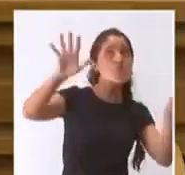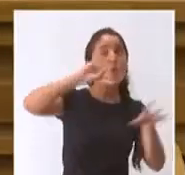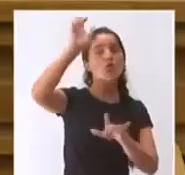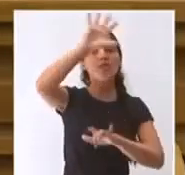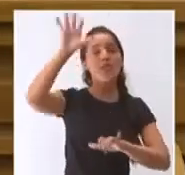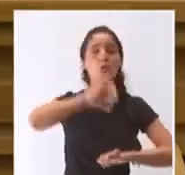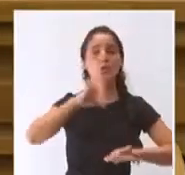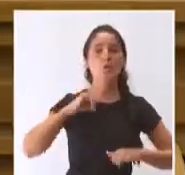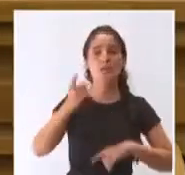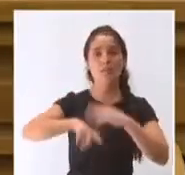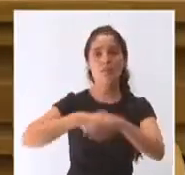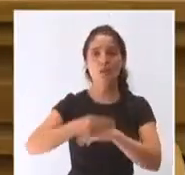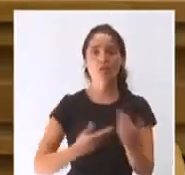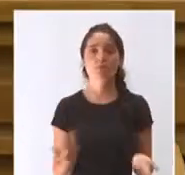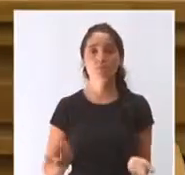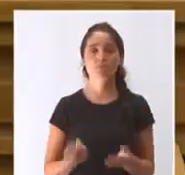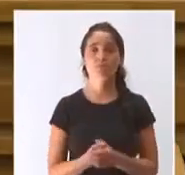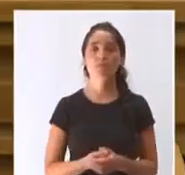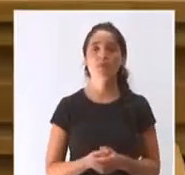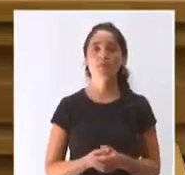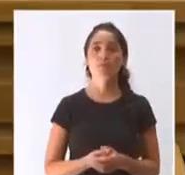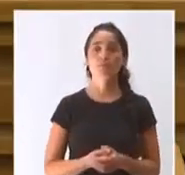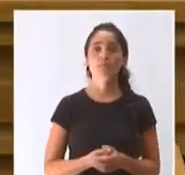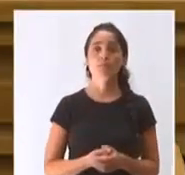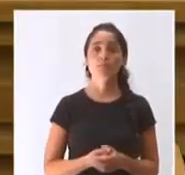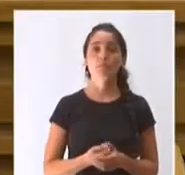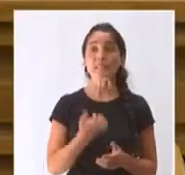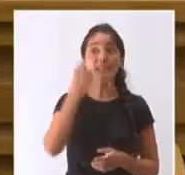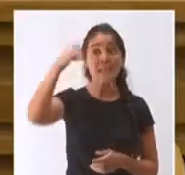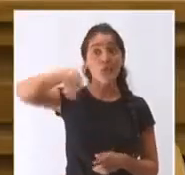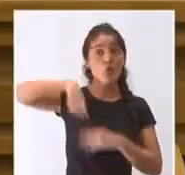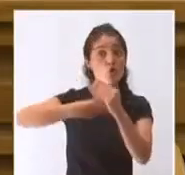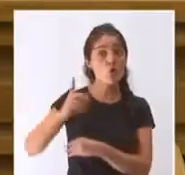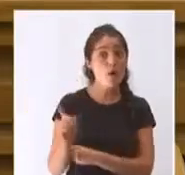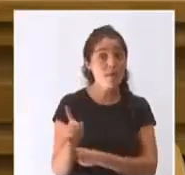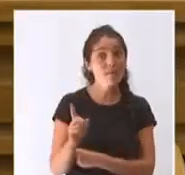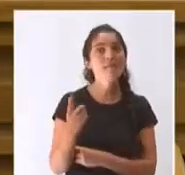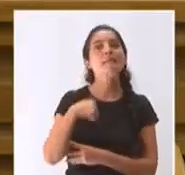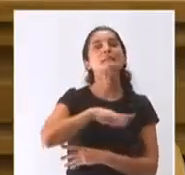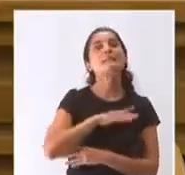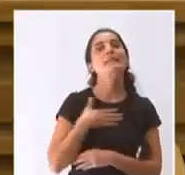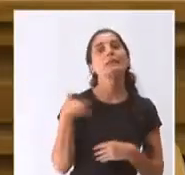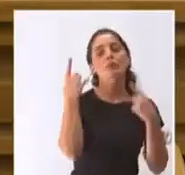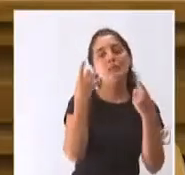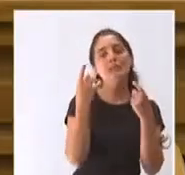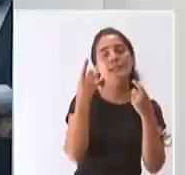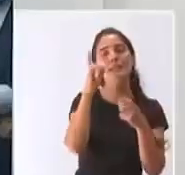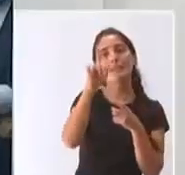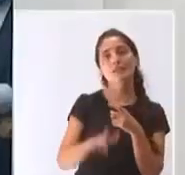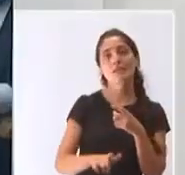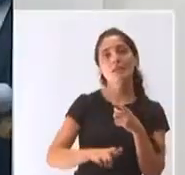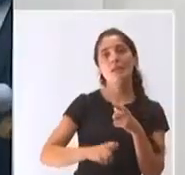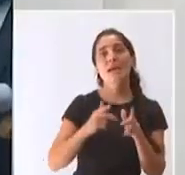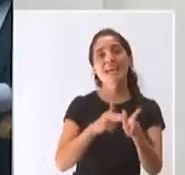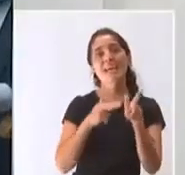ese posición bueno veremos en qué medida podemos evidentemente que los cazadores de cuestiones ya que quieran hacerlo fuera pues no se